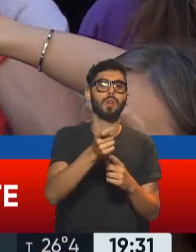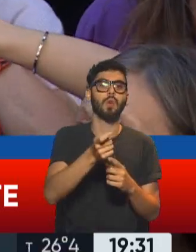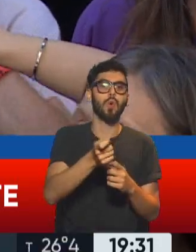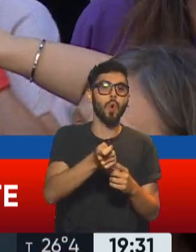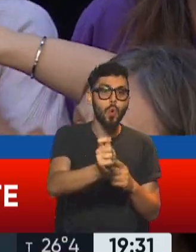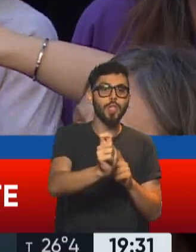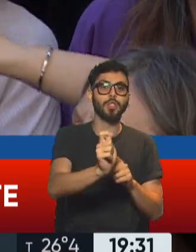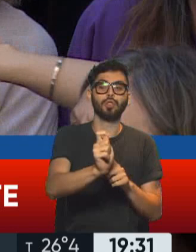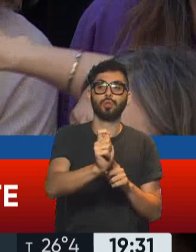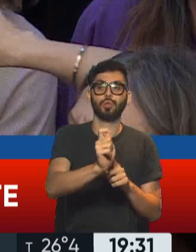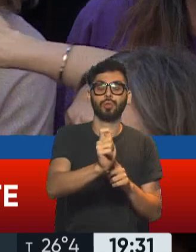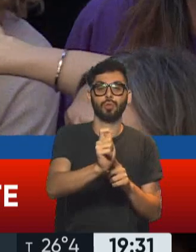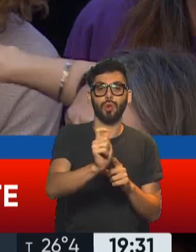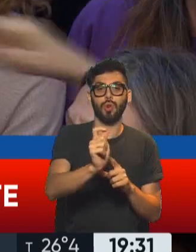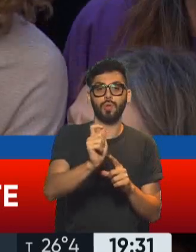como él es ciudadano